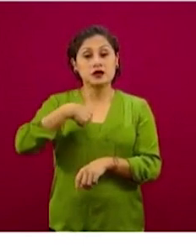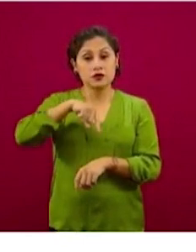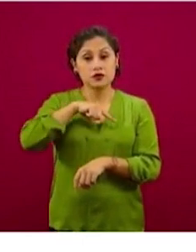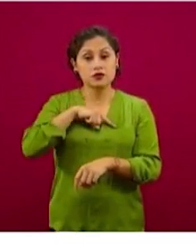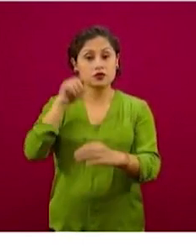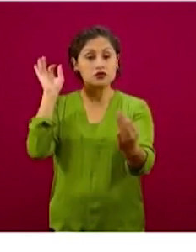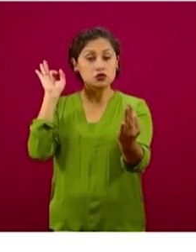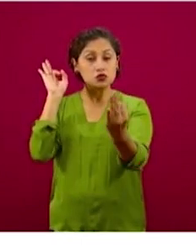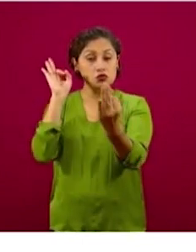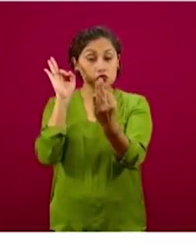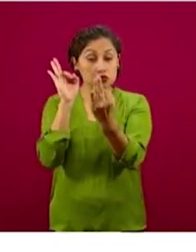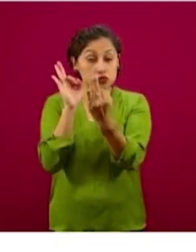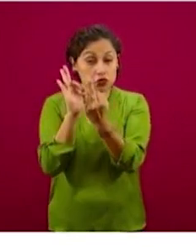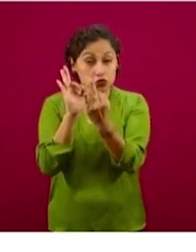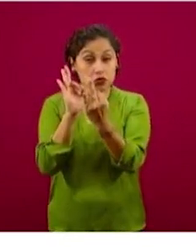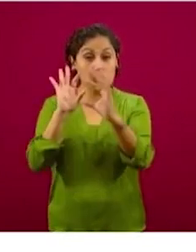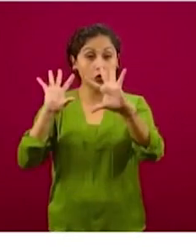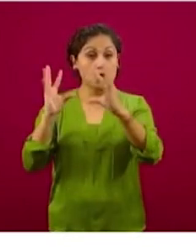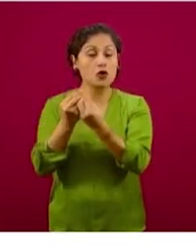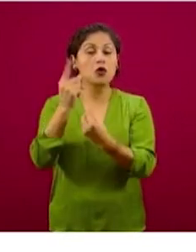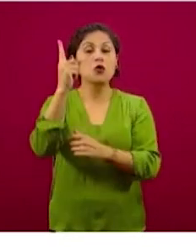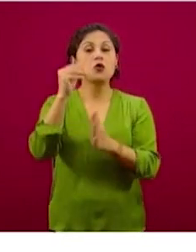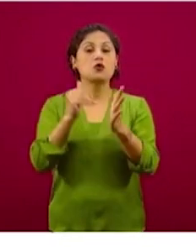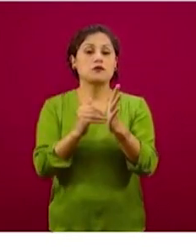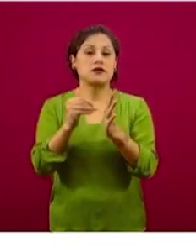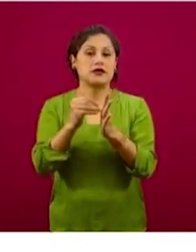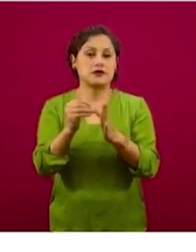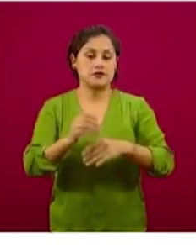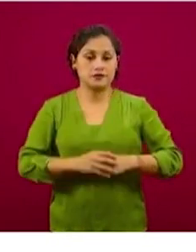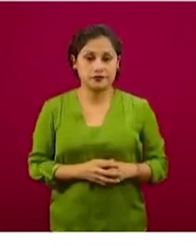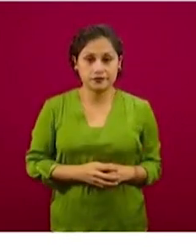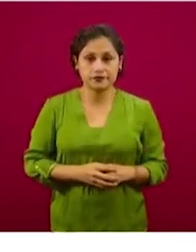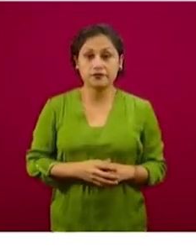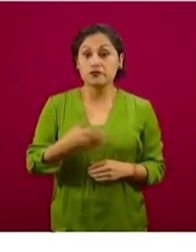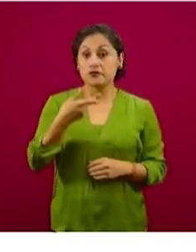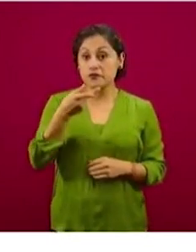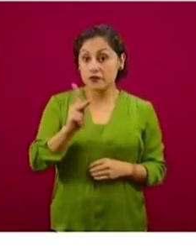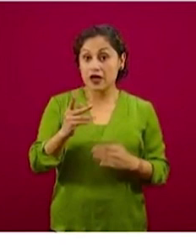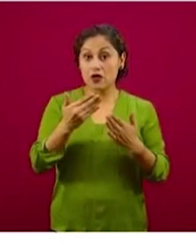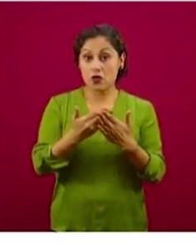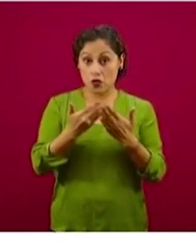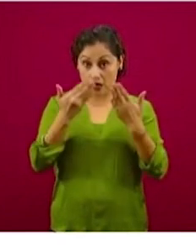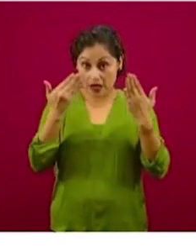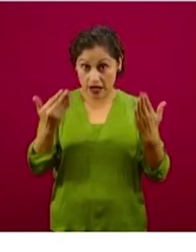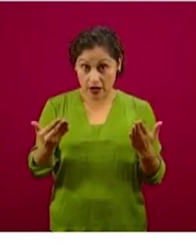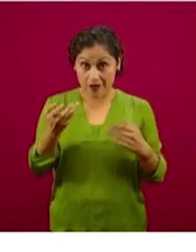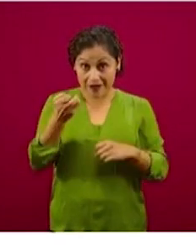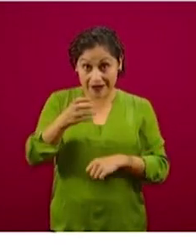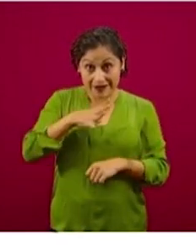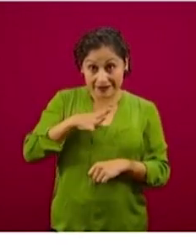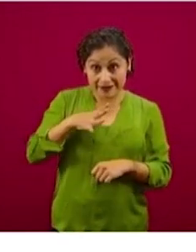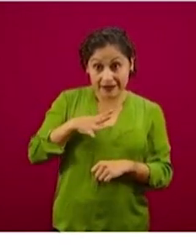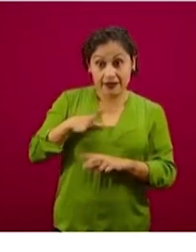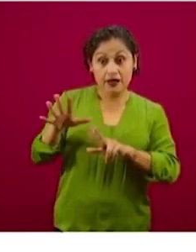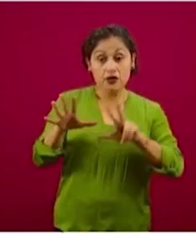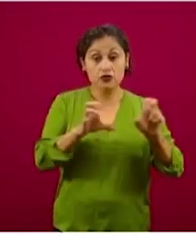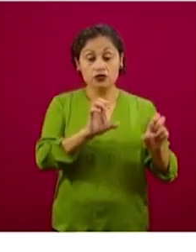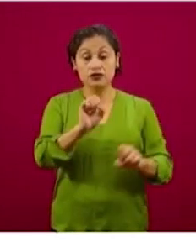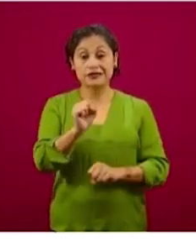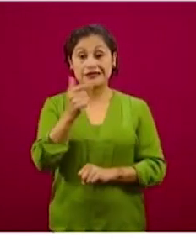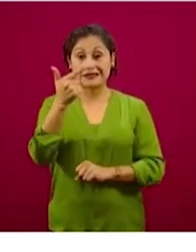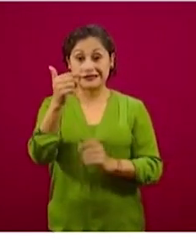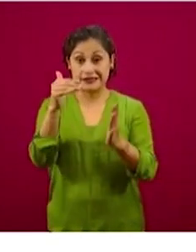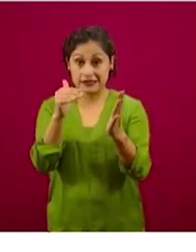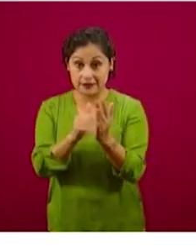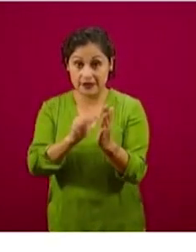millón y ahora la tarea más importante que estamos haciendo es a esos 867,000